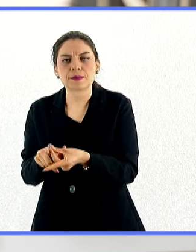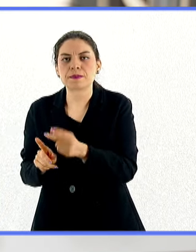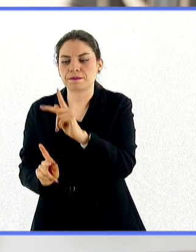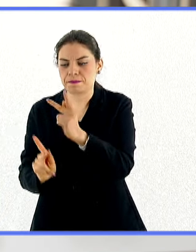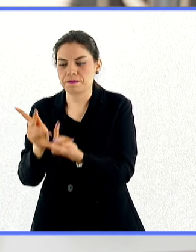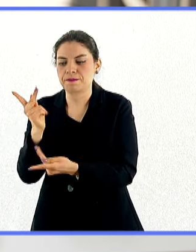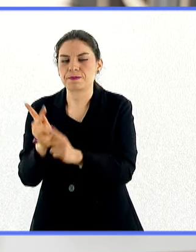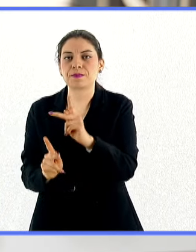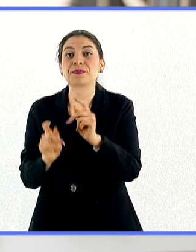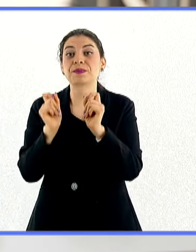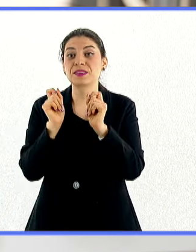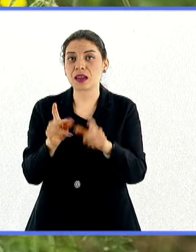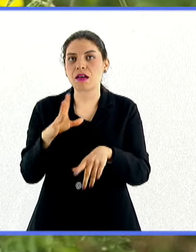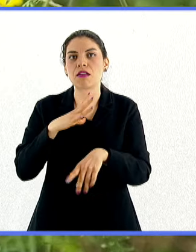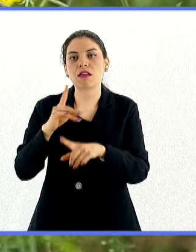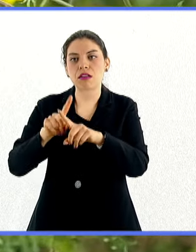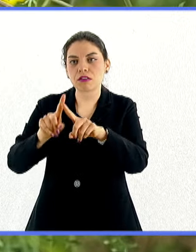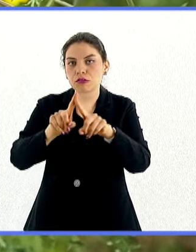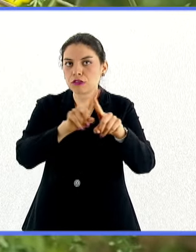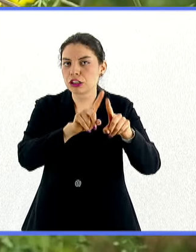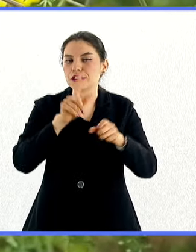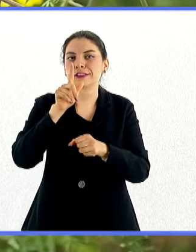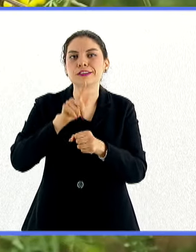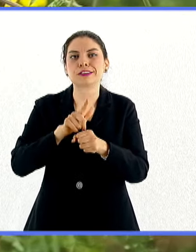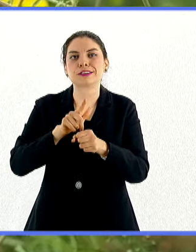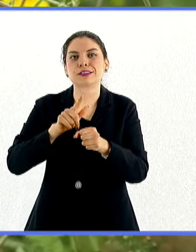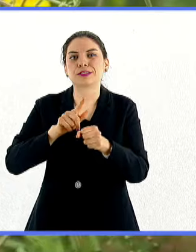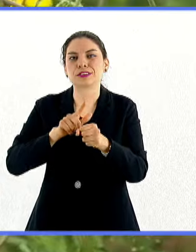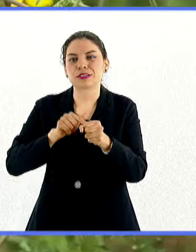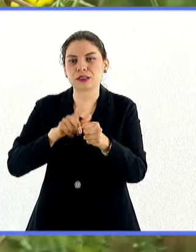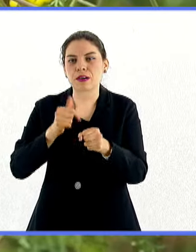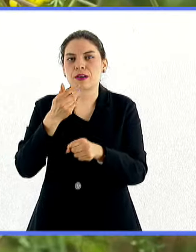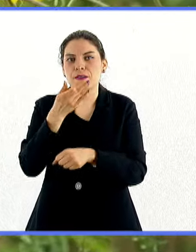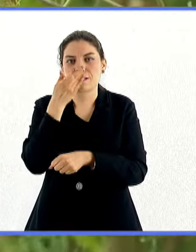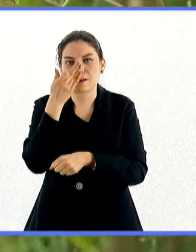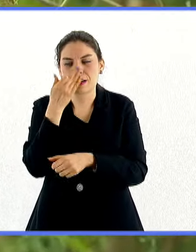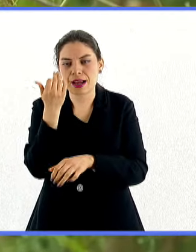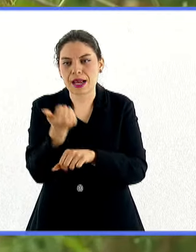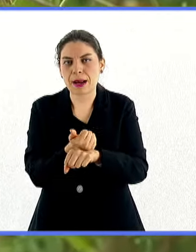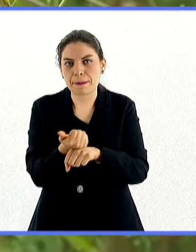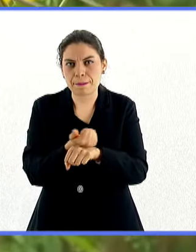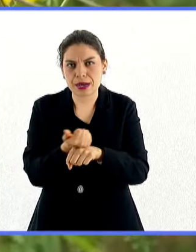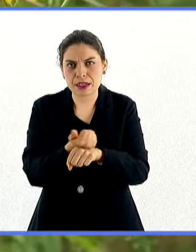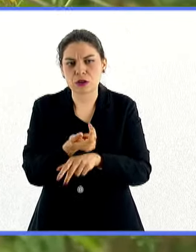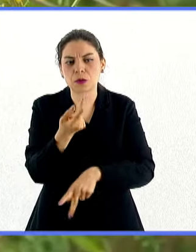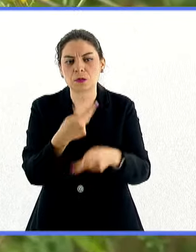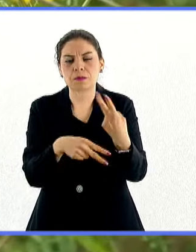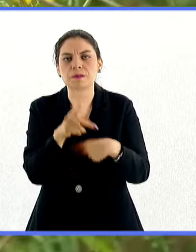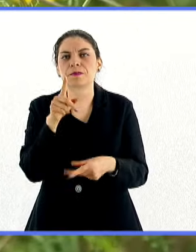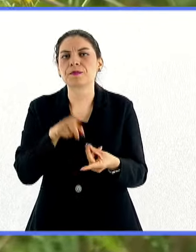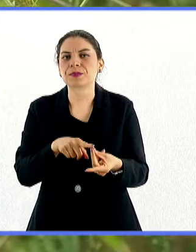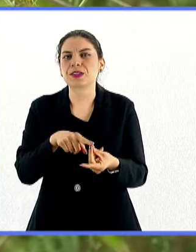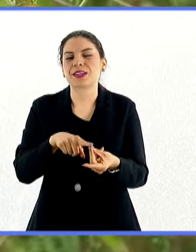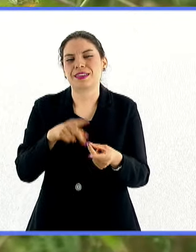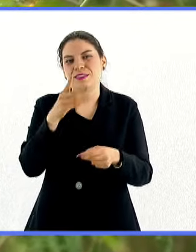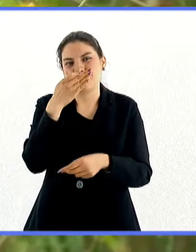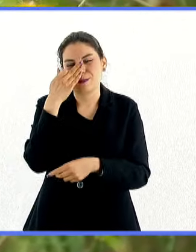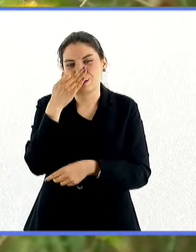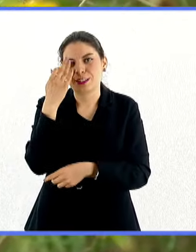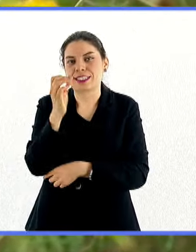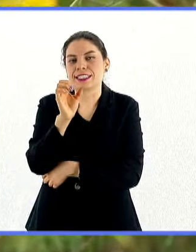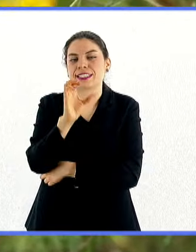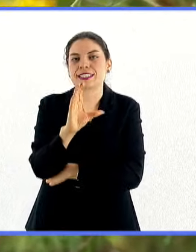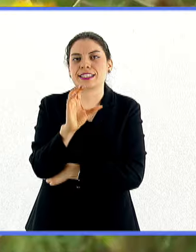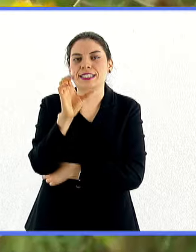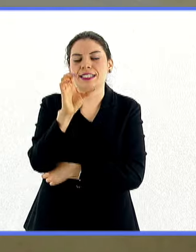Teníamos también una enorme diversidad de amarillos, sobre todo que se extraen de cempasúchil o del zacatlascali y de algunas otras plantas más